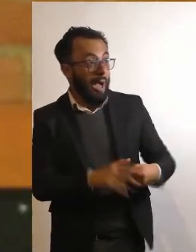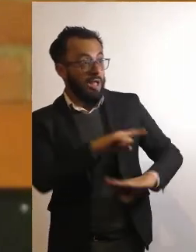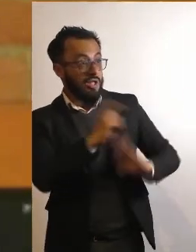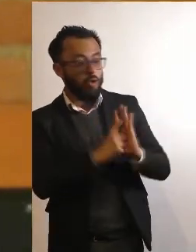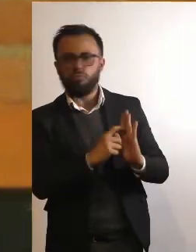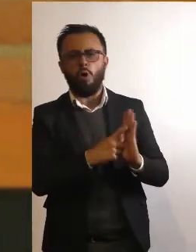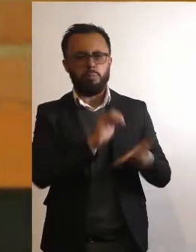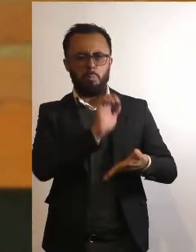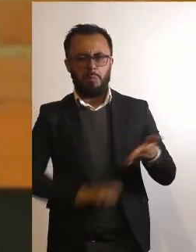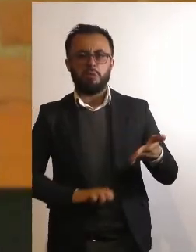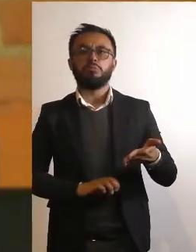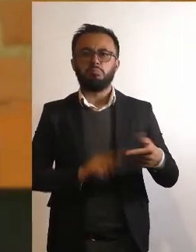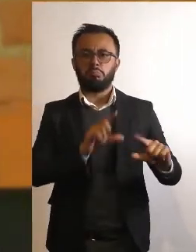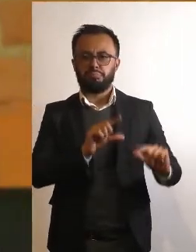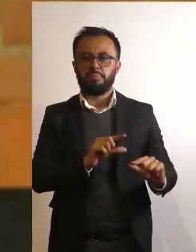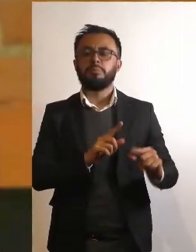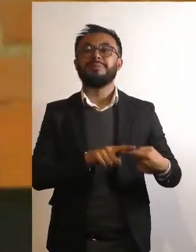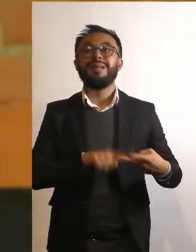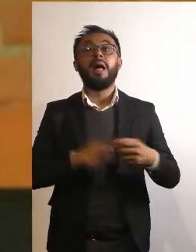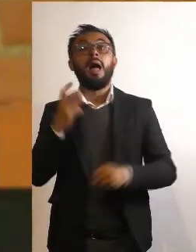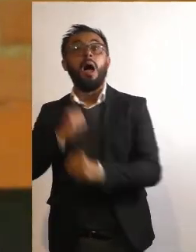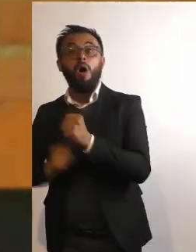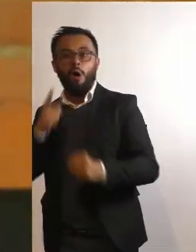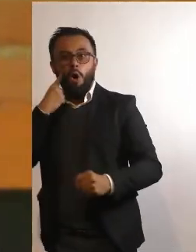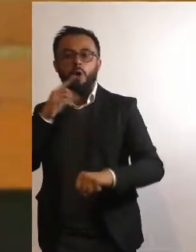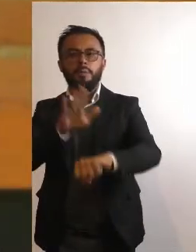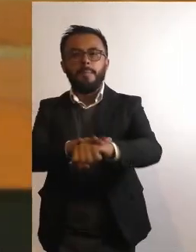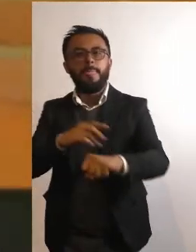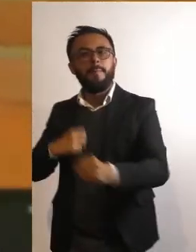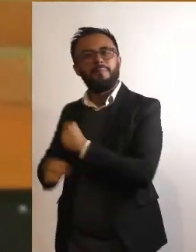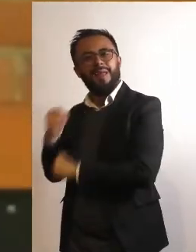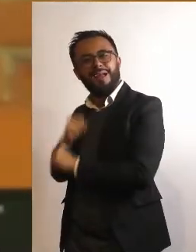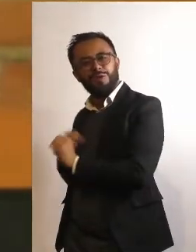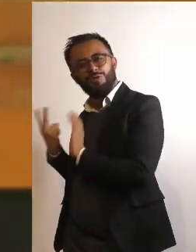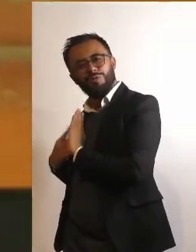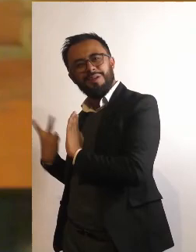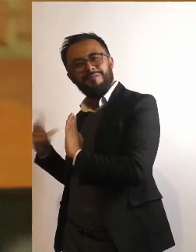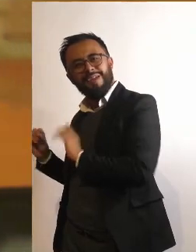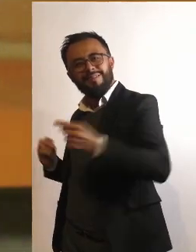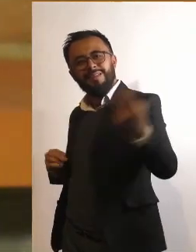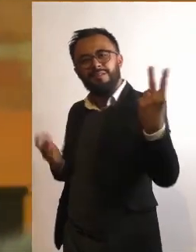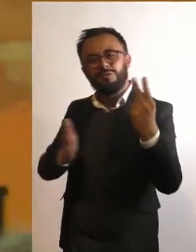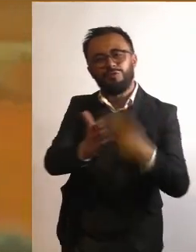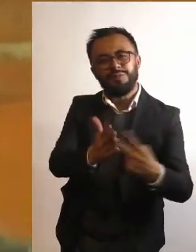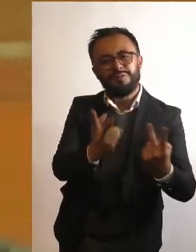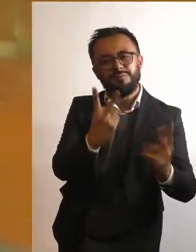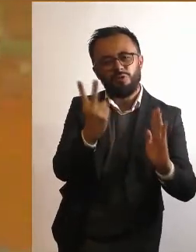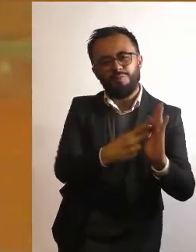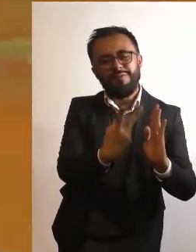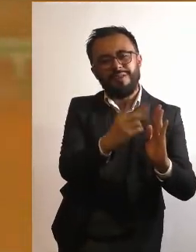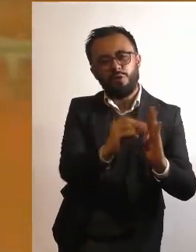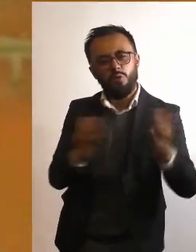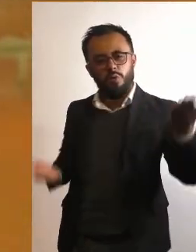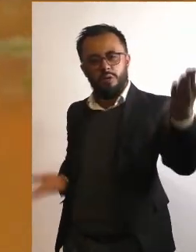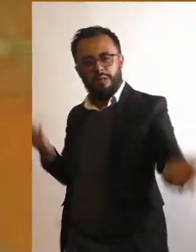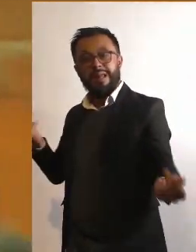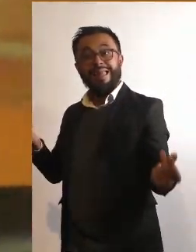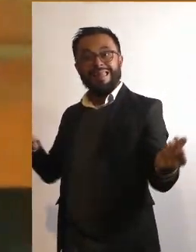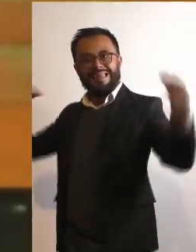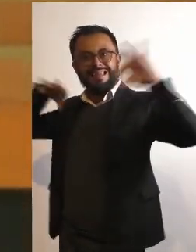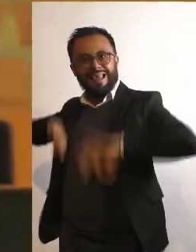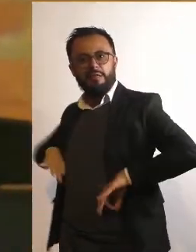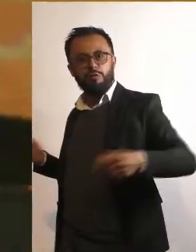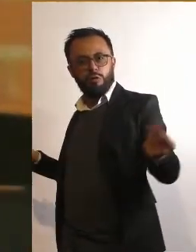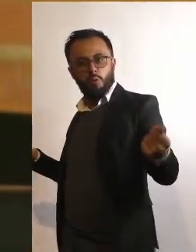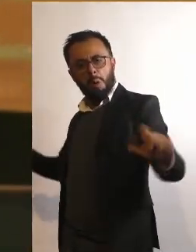generados en el 2020 fueron similares a los que tuvimos en el 2021. Para ya para el año 2022,